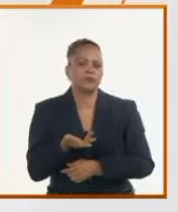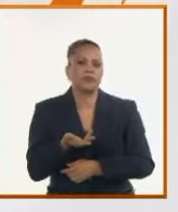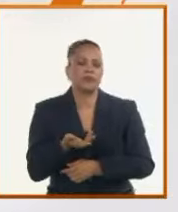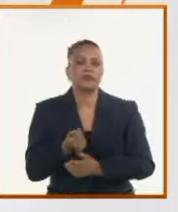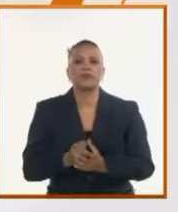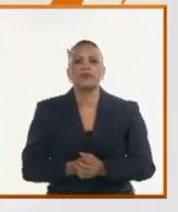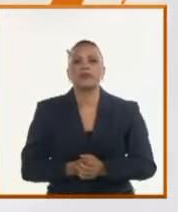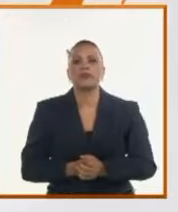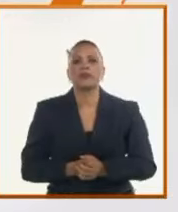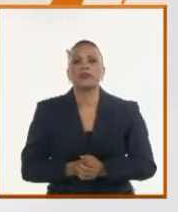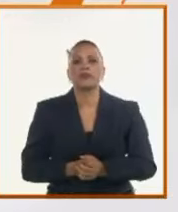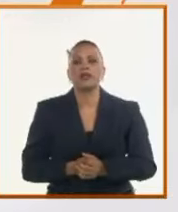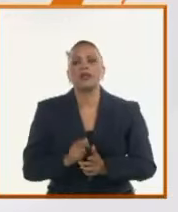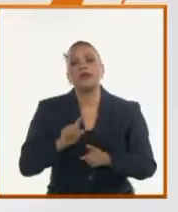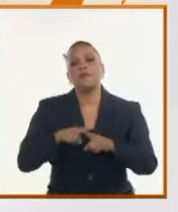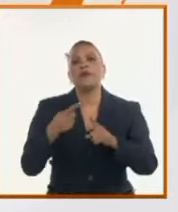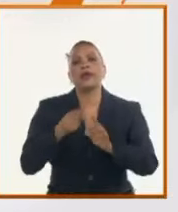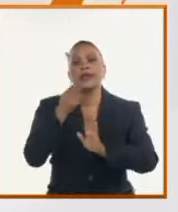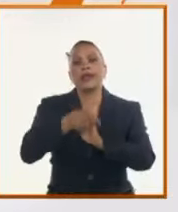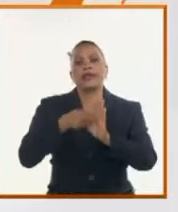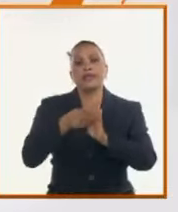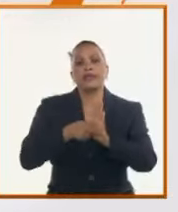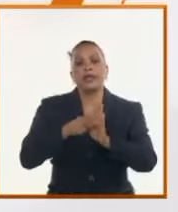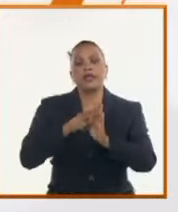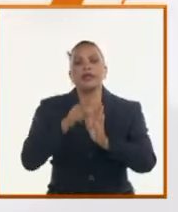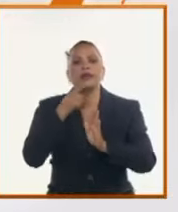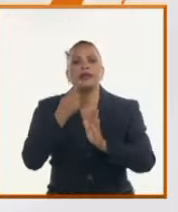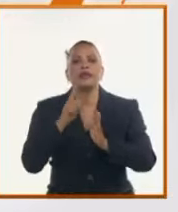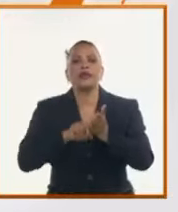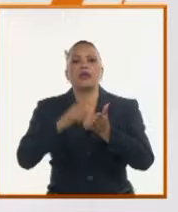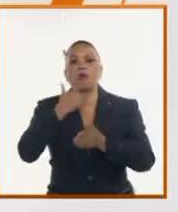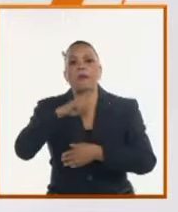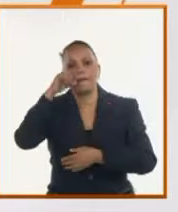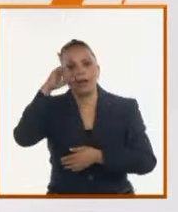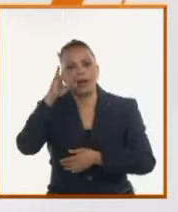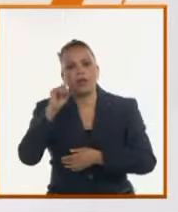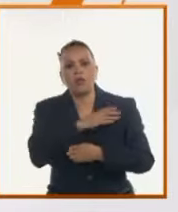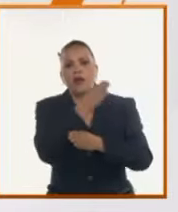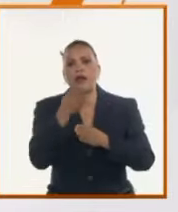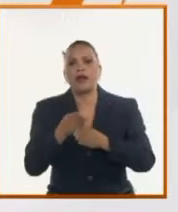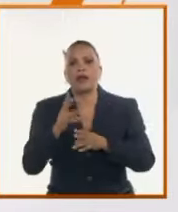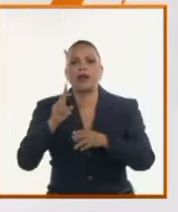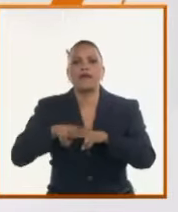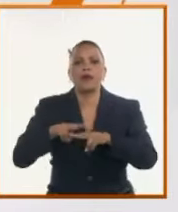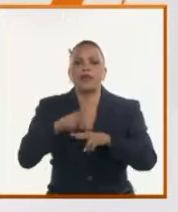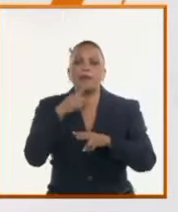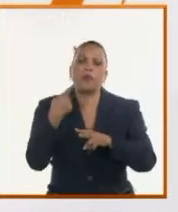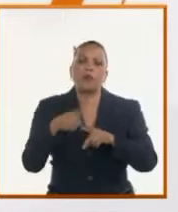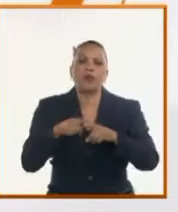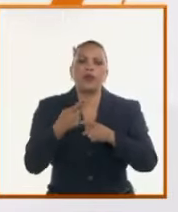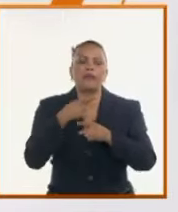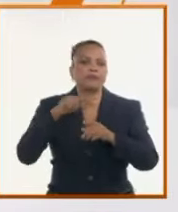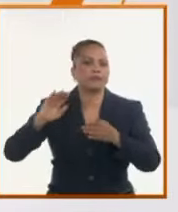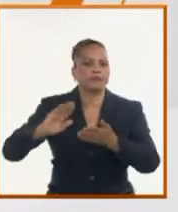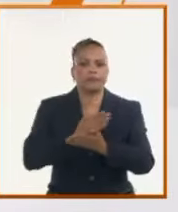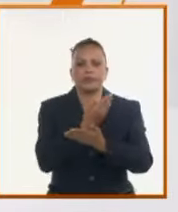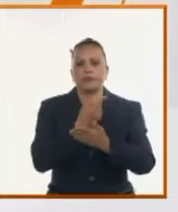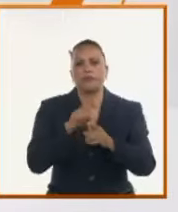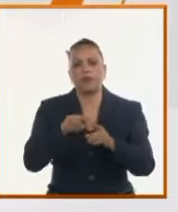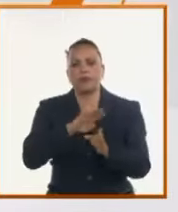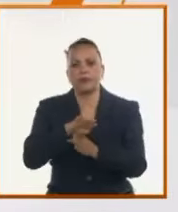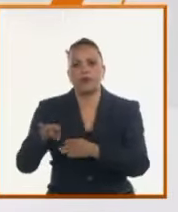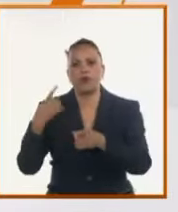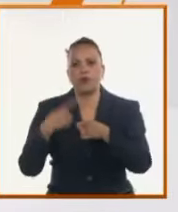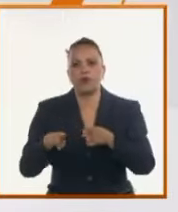qué quitaron el tren de los palos hacia la capital Mi nombre es Manuel Roque vivo aquí en la ciudad de sin fuego por